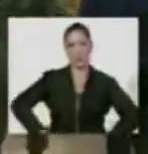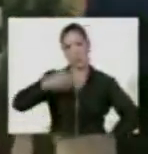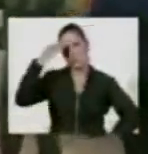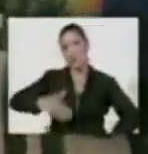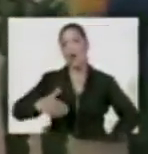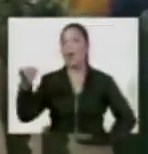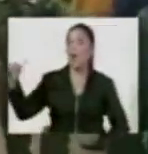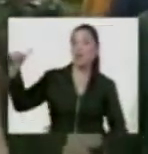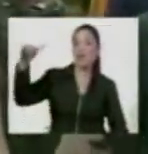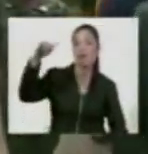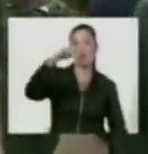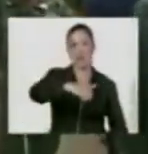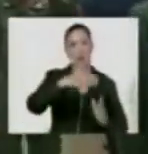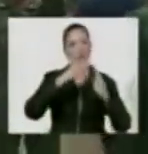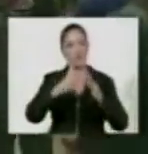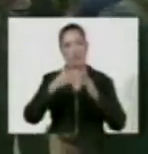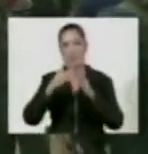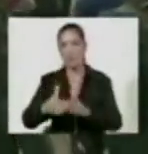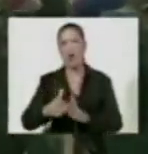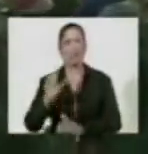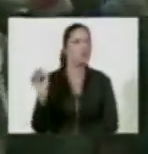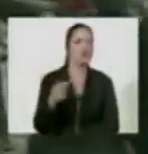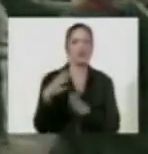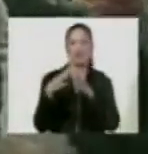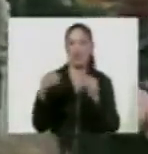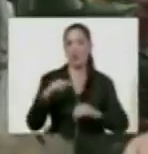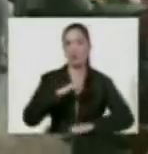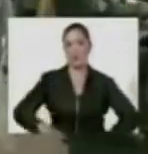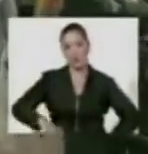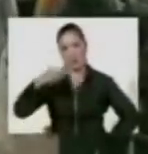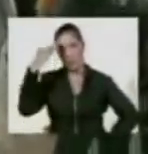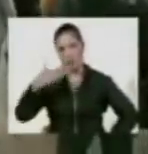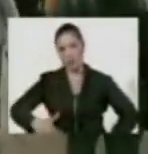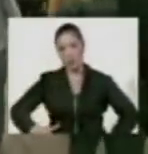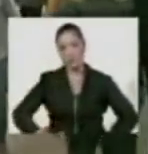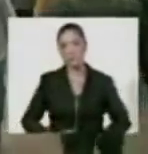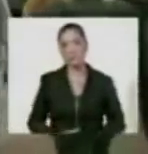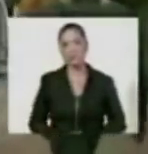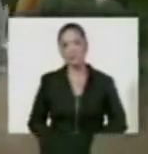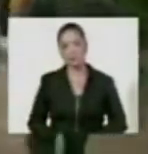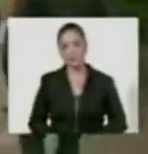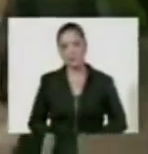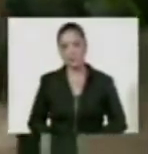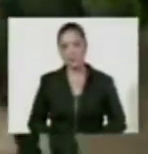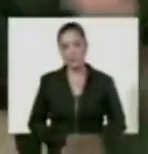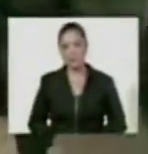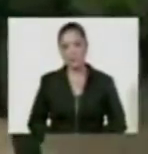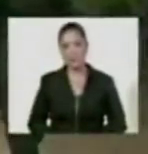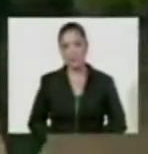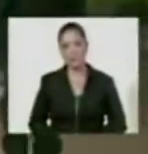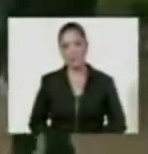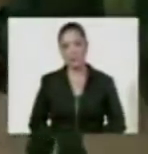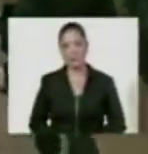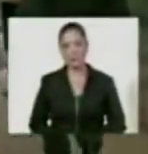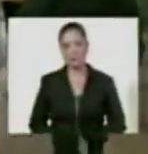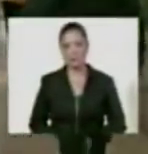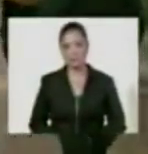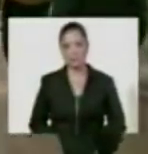la Armada, la Guardia Nacional Bolivariana, entre otros componentes de la Fuerza Armada Nacional